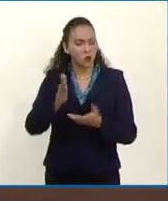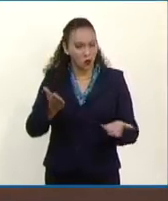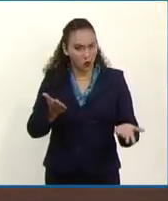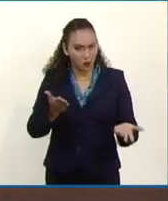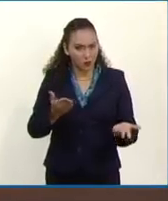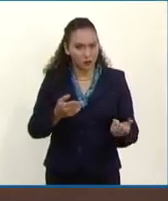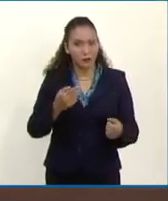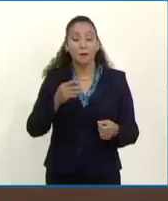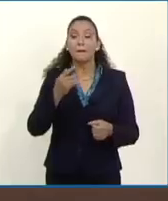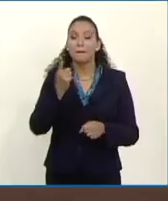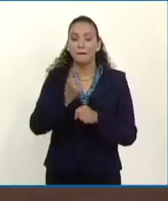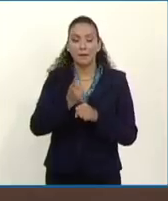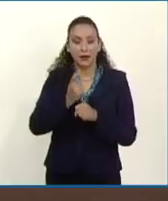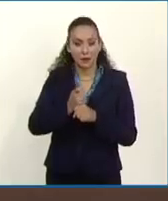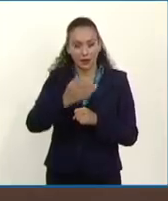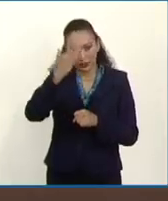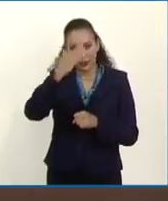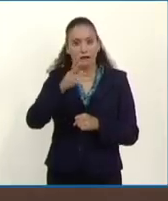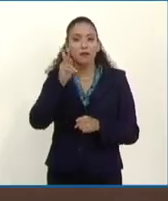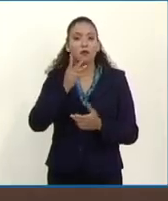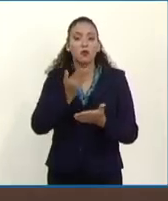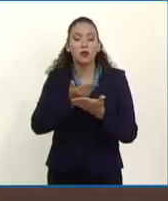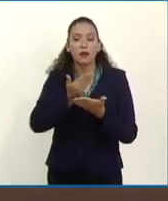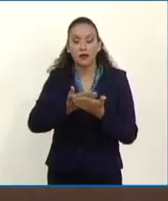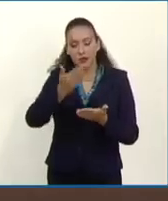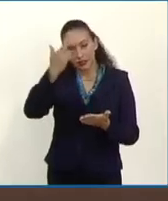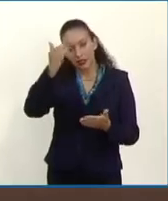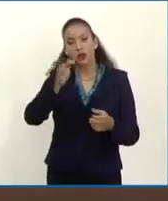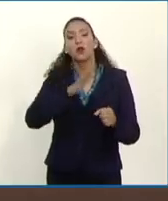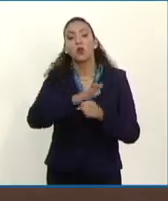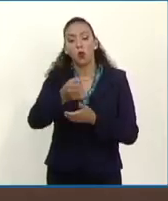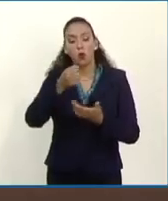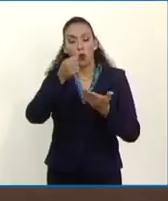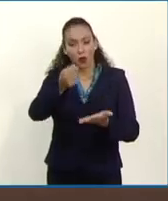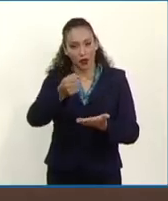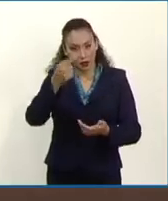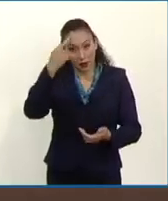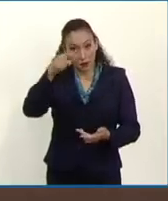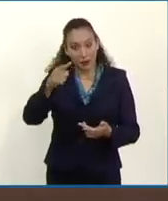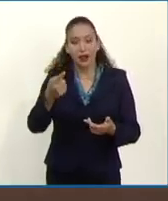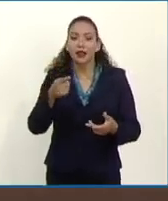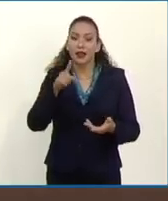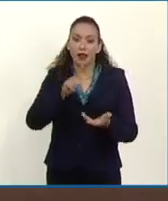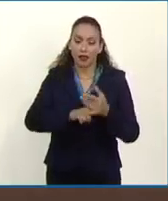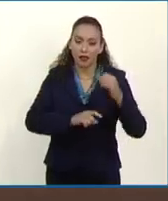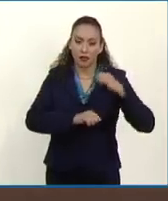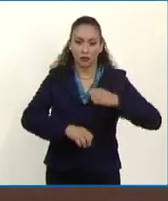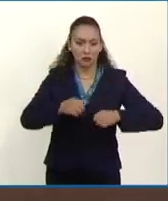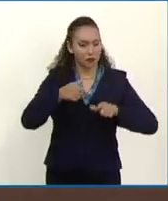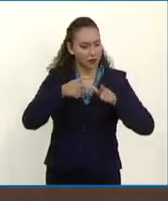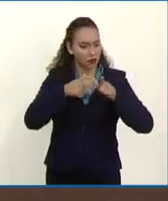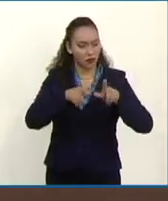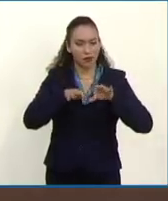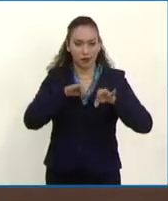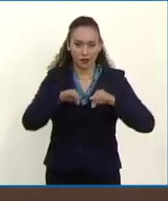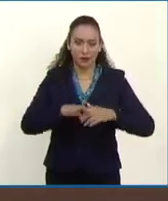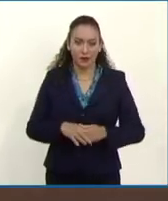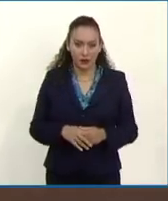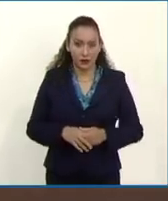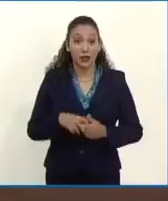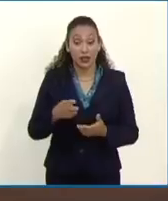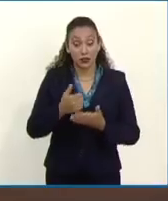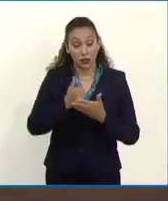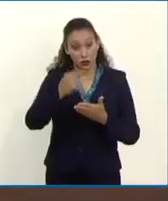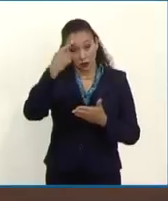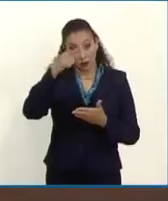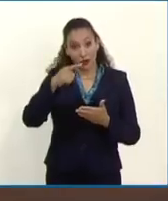la evidencia, sin poner en riesgo las funciones que desarrolla el Poder Judicial de la Federación, así como garantizar